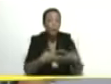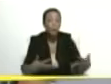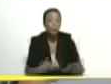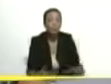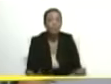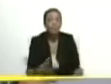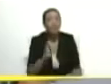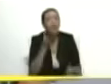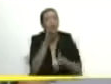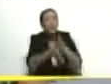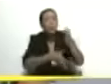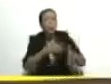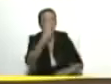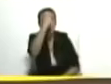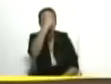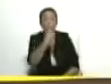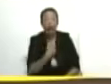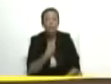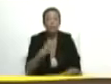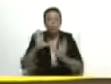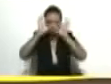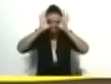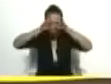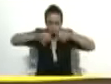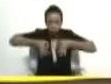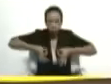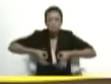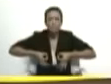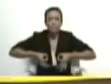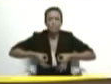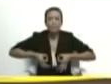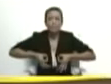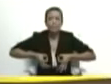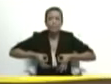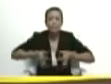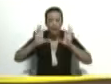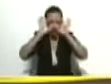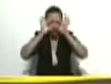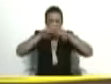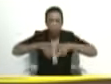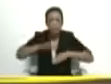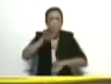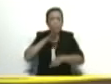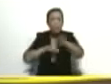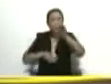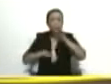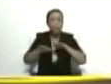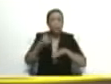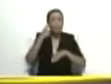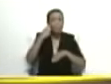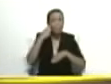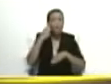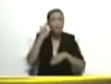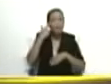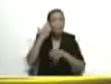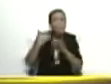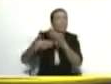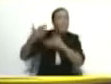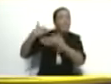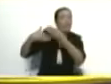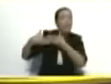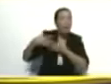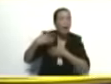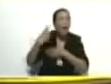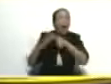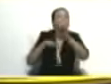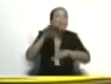Y él hablaba del carácter irreversible, de la irreversibilidad de la revolución bolivariana.